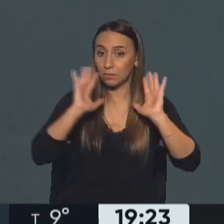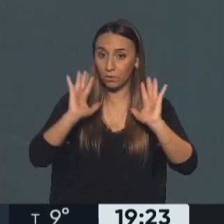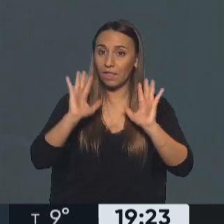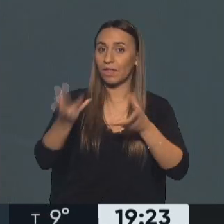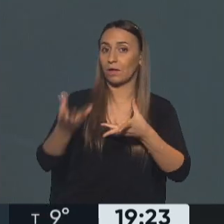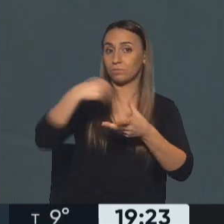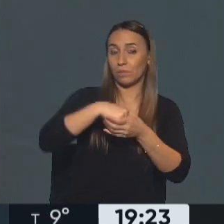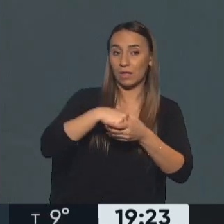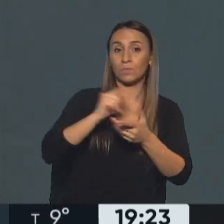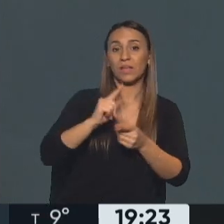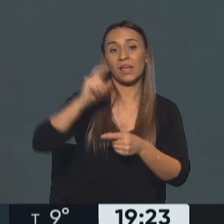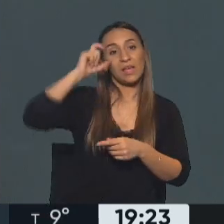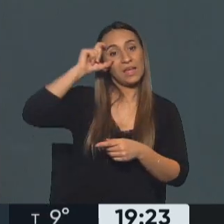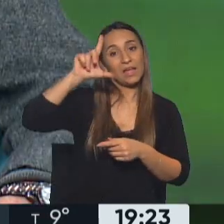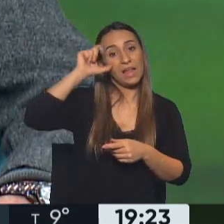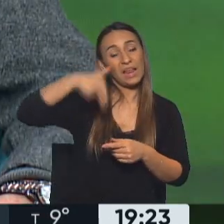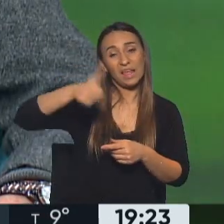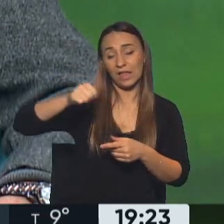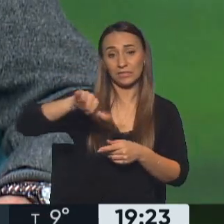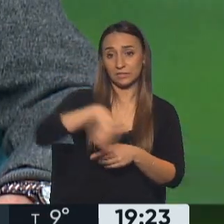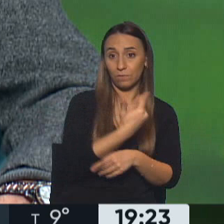el más no porque salió elena higthon de nolasco